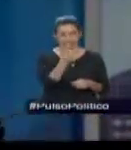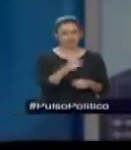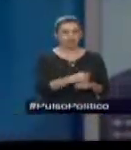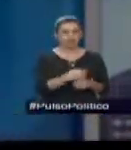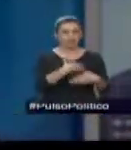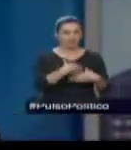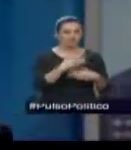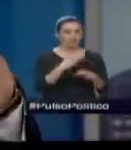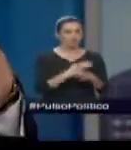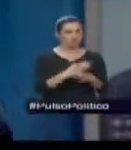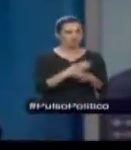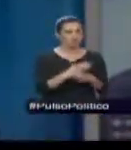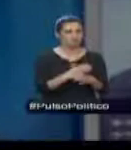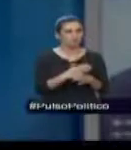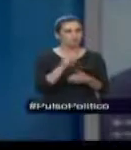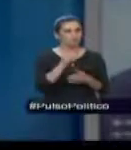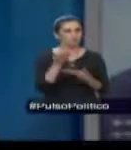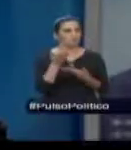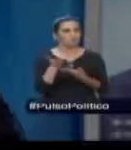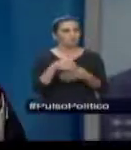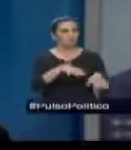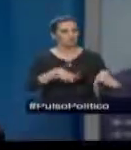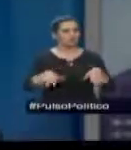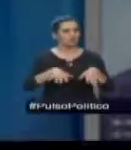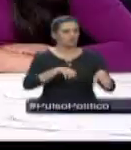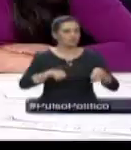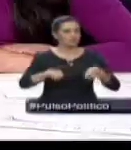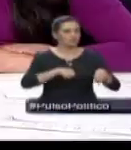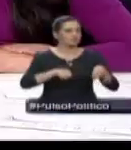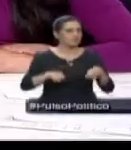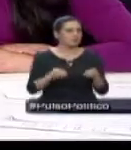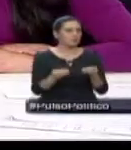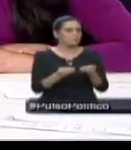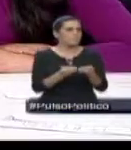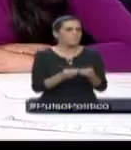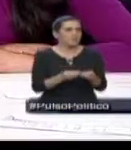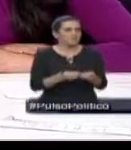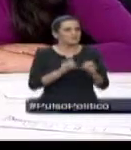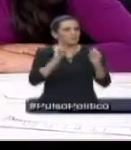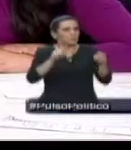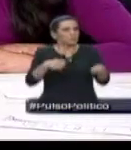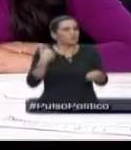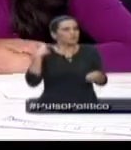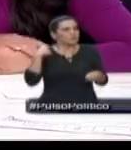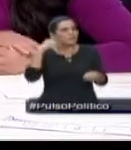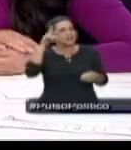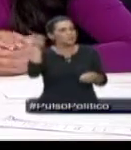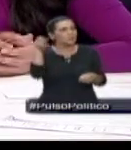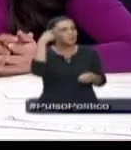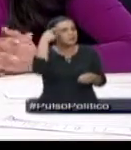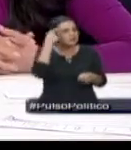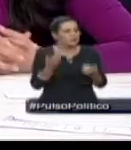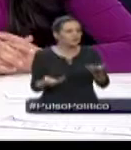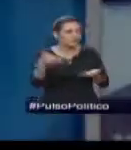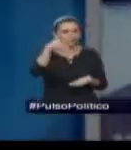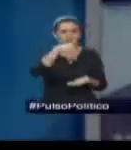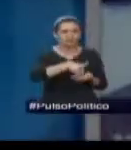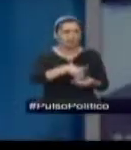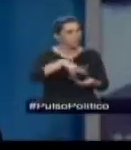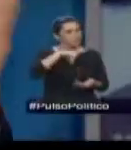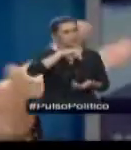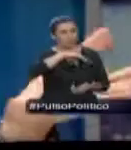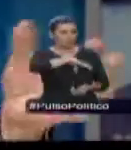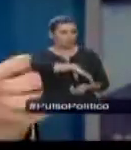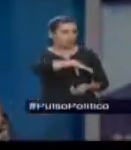creando un modelo de gestión cada día más concentrado cada día más estatista más regulador más